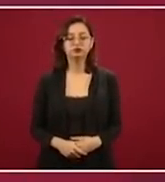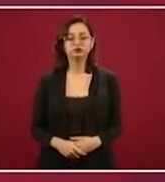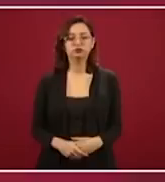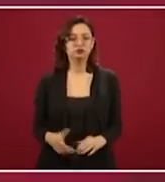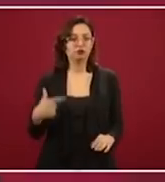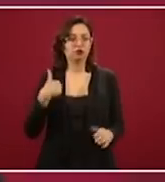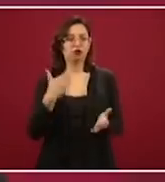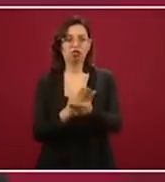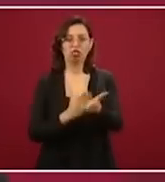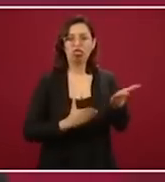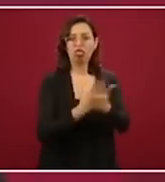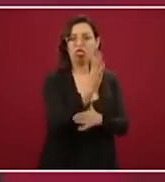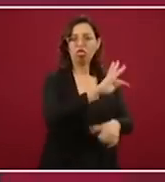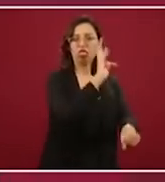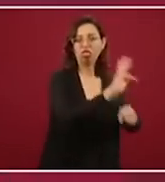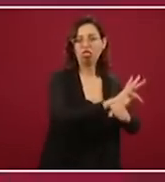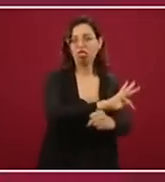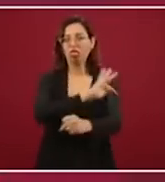tomar partido